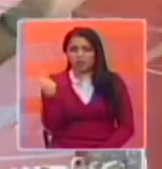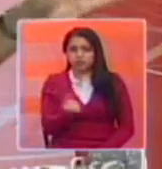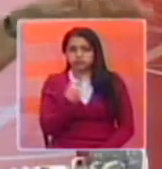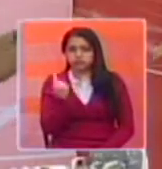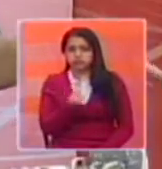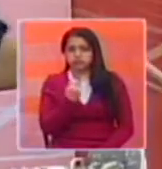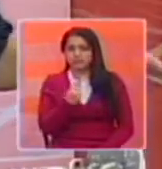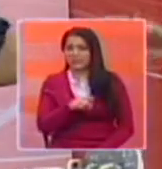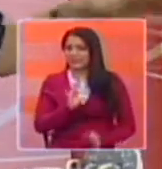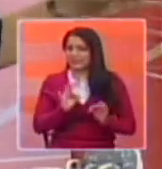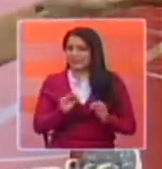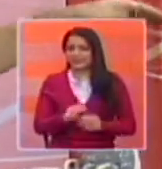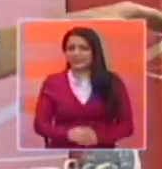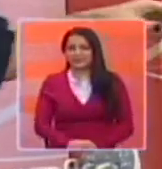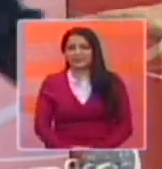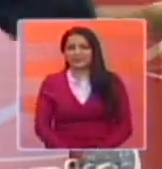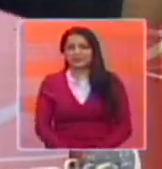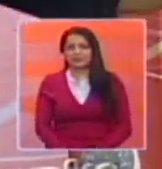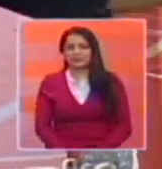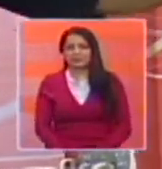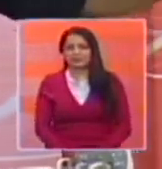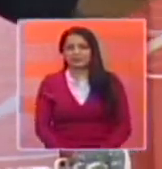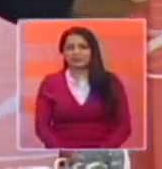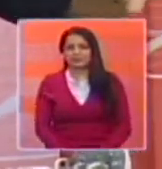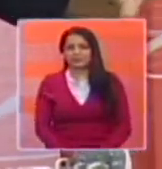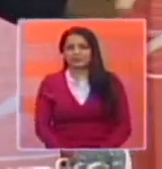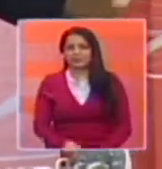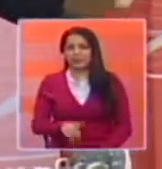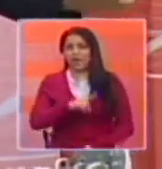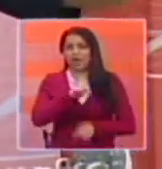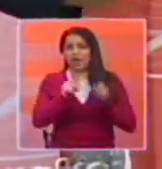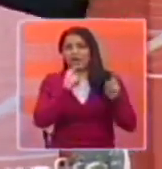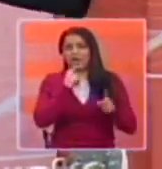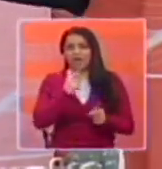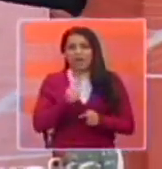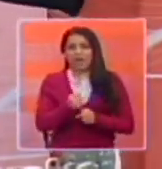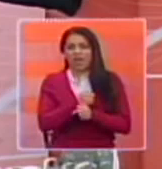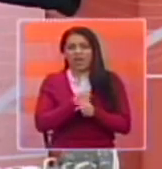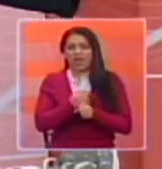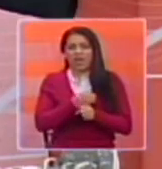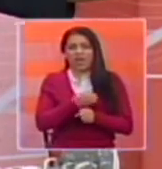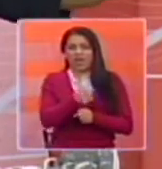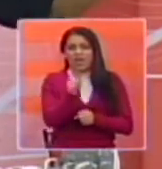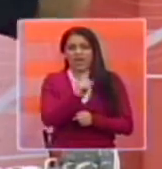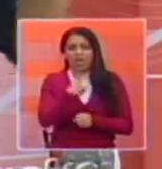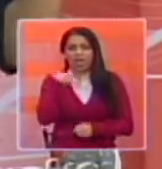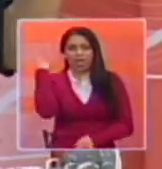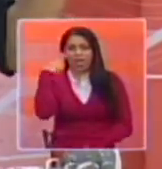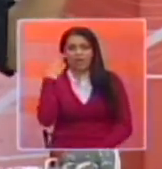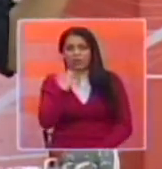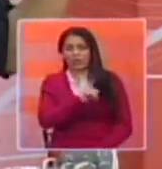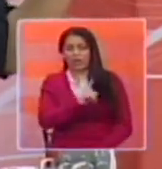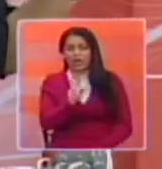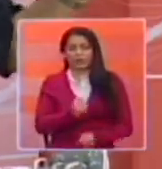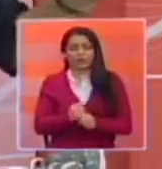Ciclón. A veces dicen, ya no le den más café a Biachi, que la van a volver más loca. La